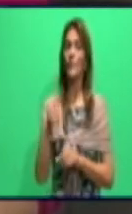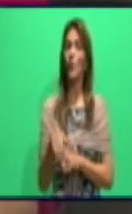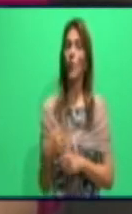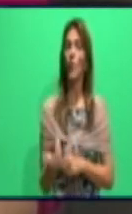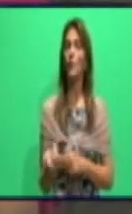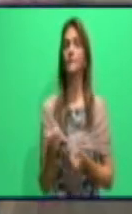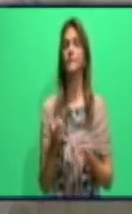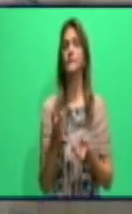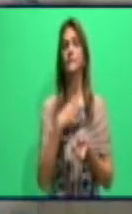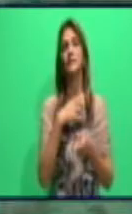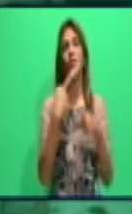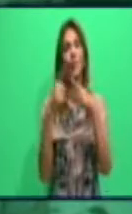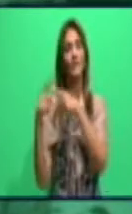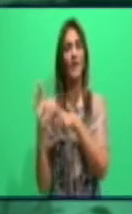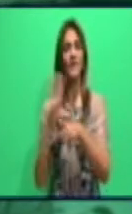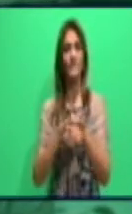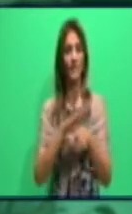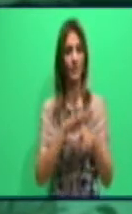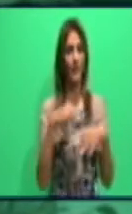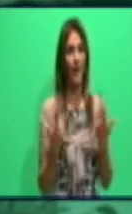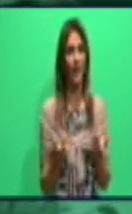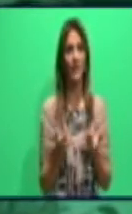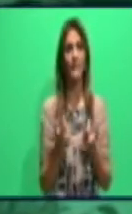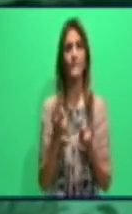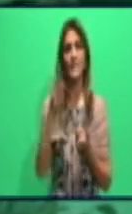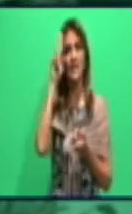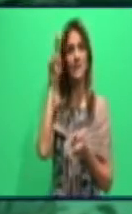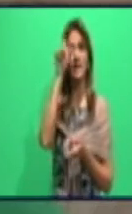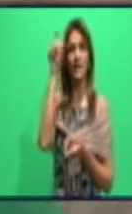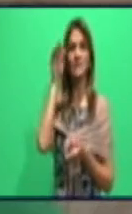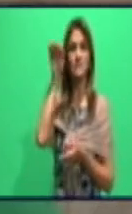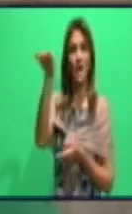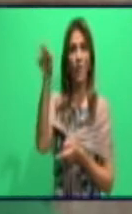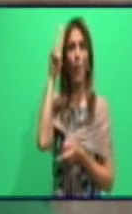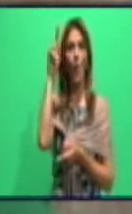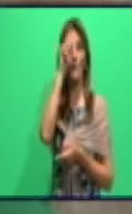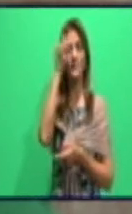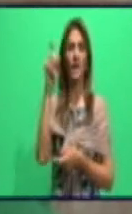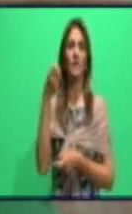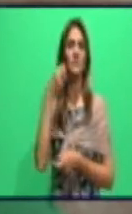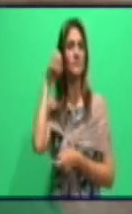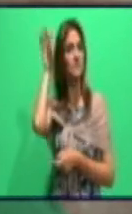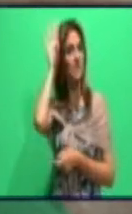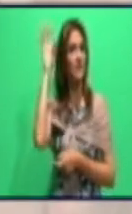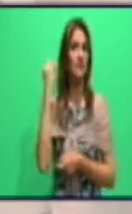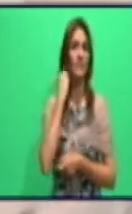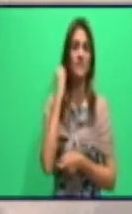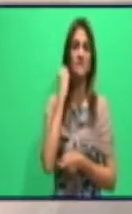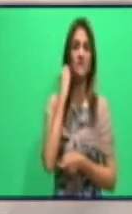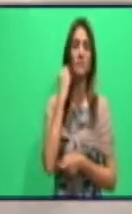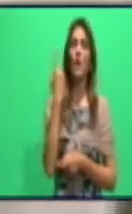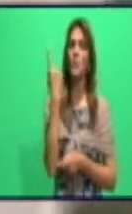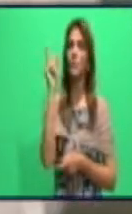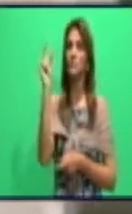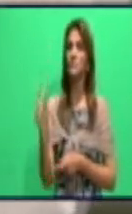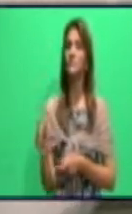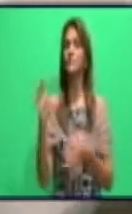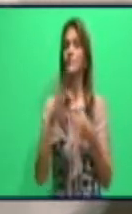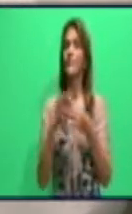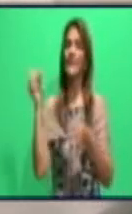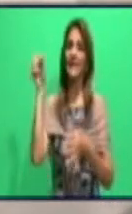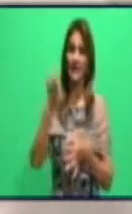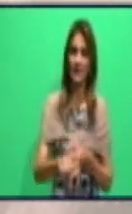ingresados, sospechosos de alto riesgo, ingresados en el Hospital Cela Sánchez Manduley, tenemos un paciente reportado crítico estable. Y la gestante